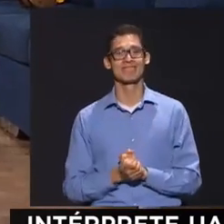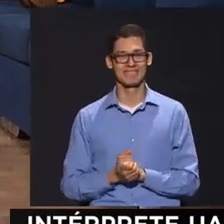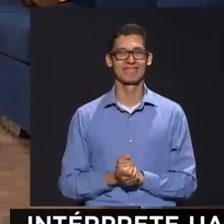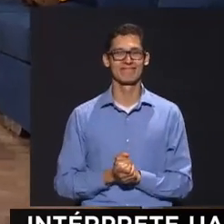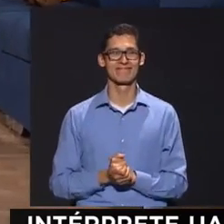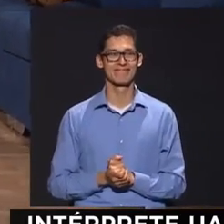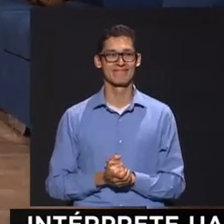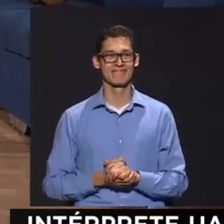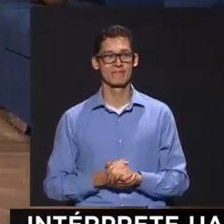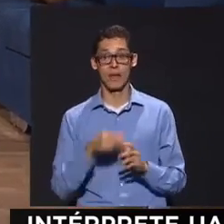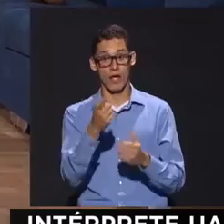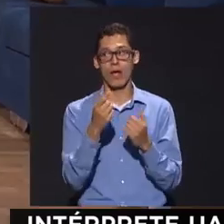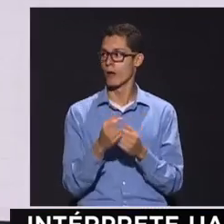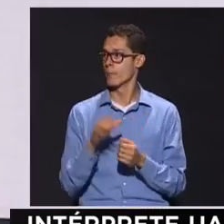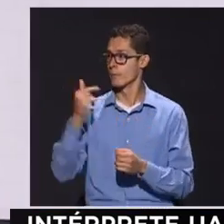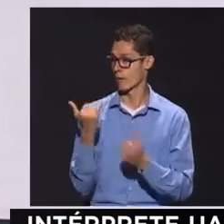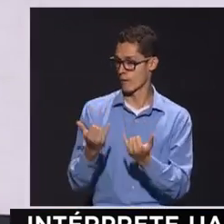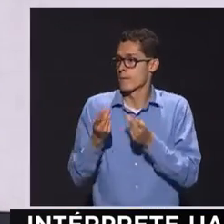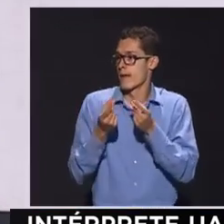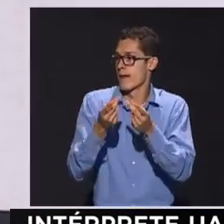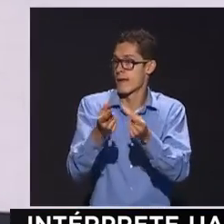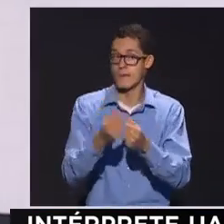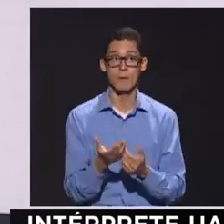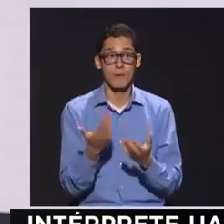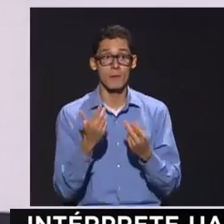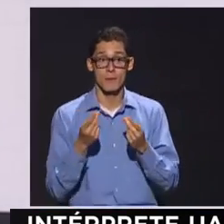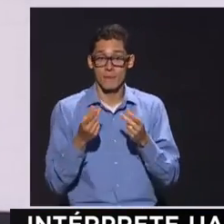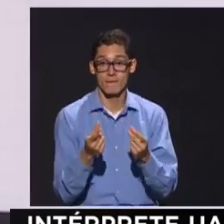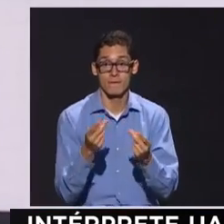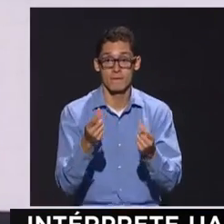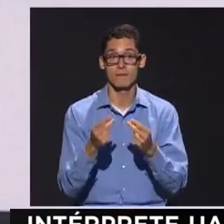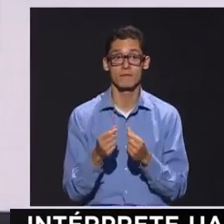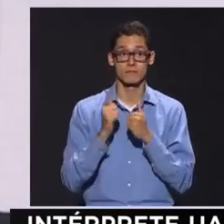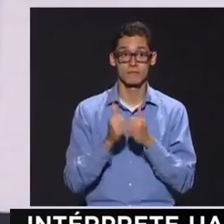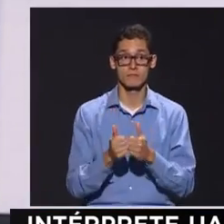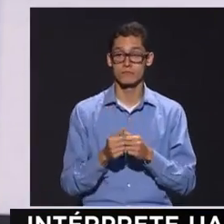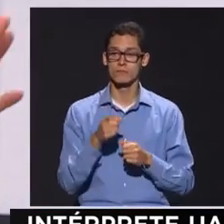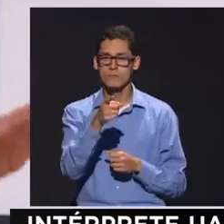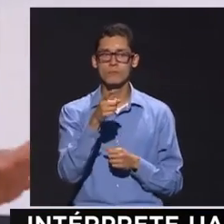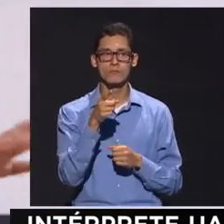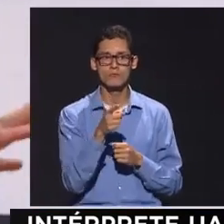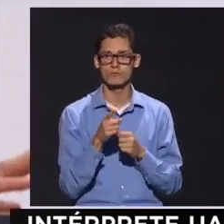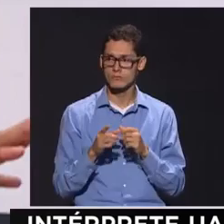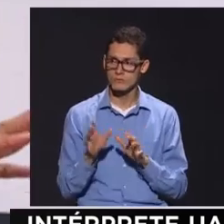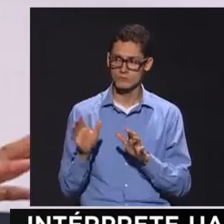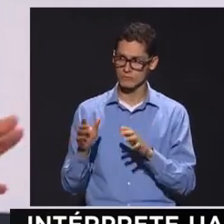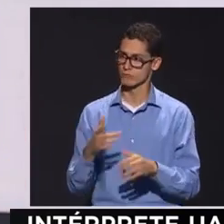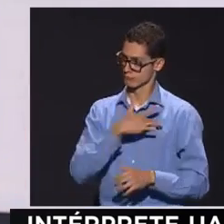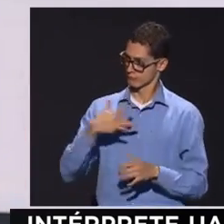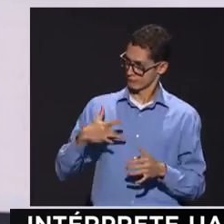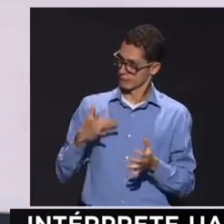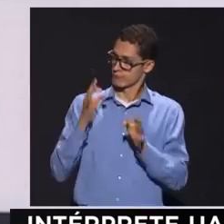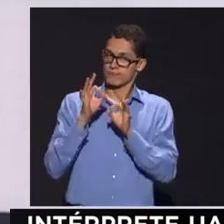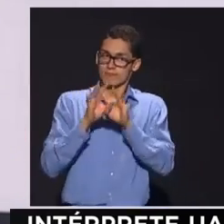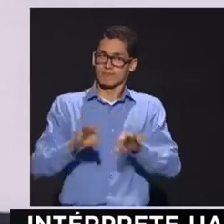está un poquito más rápida queremos cerrar con broche de oro para que túnez cruces de esta rumba saludable